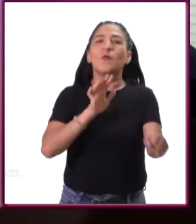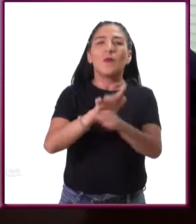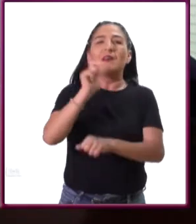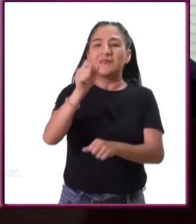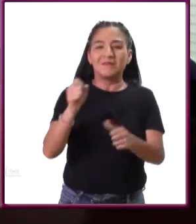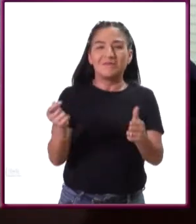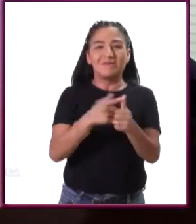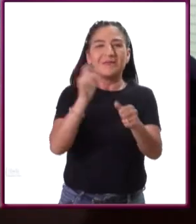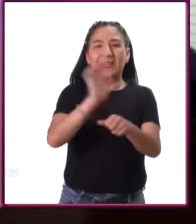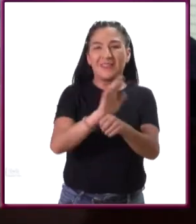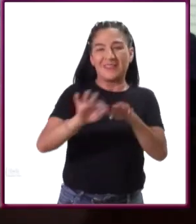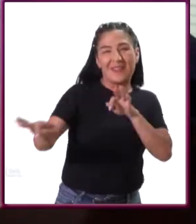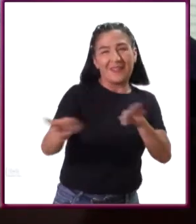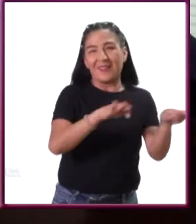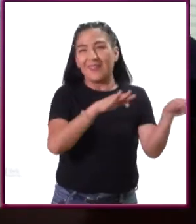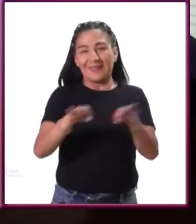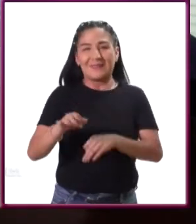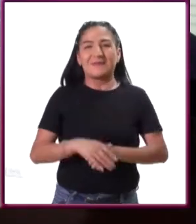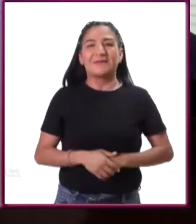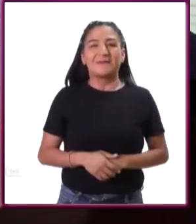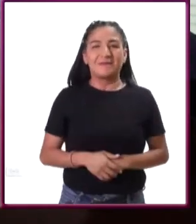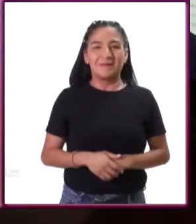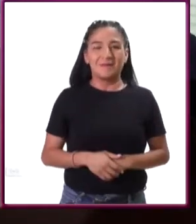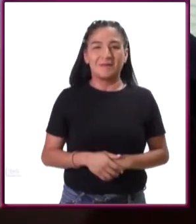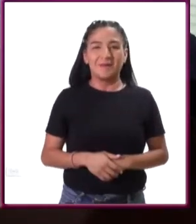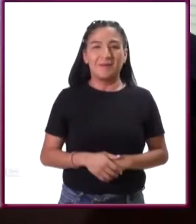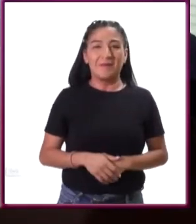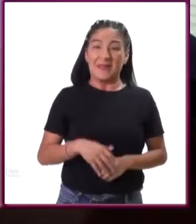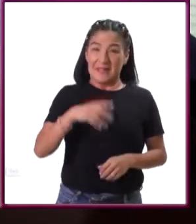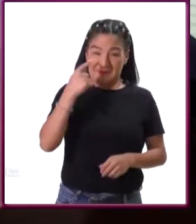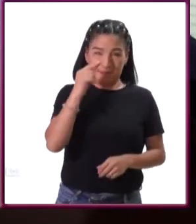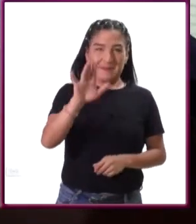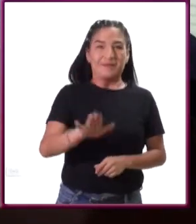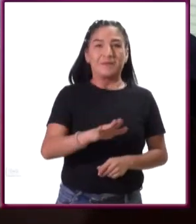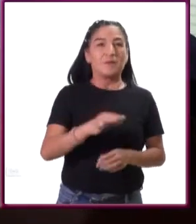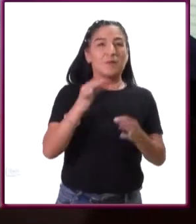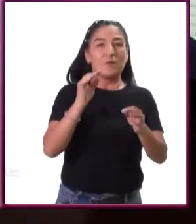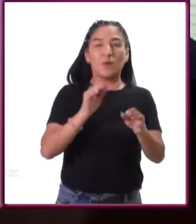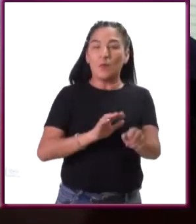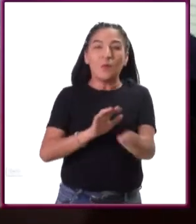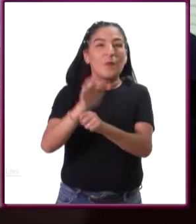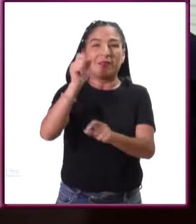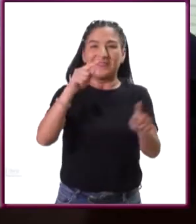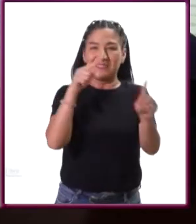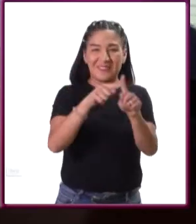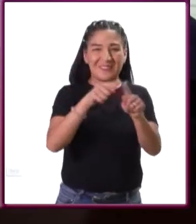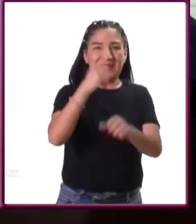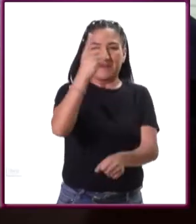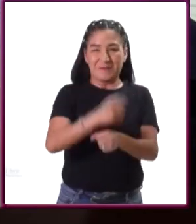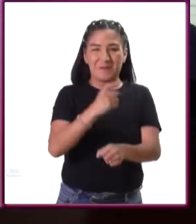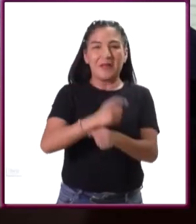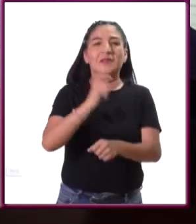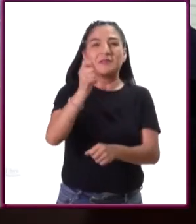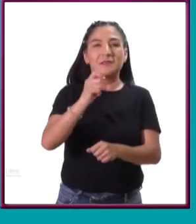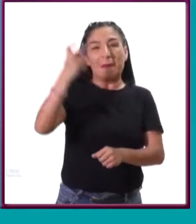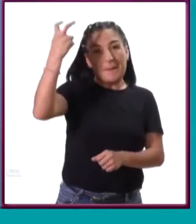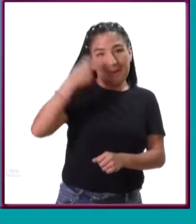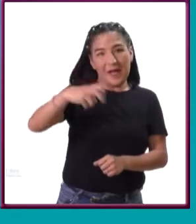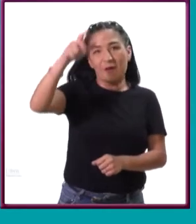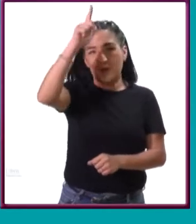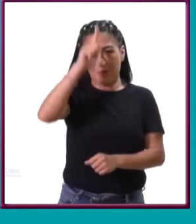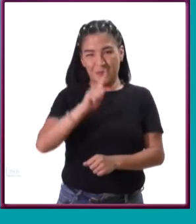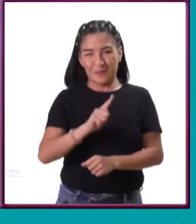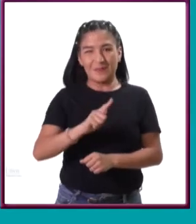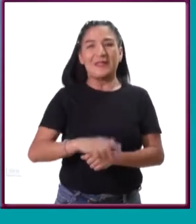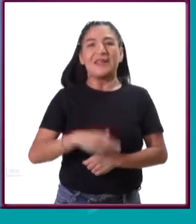ciencia ficción? Mira, formalmente se cree que la primera fue Viaje a la Luna de Georges Méliès, una